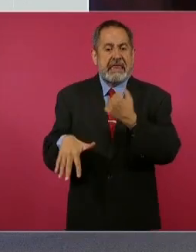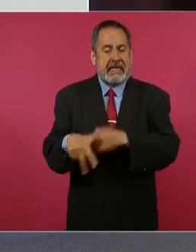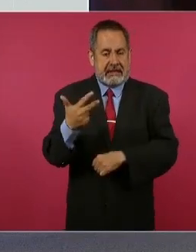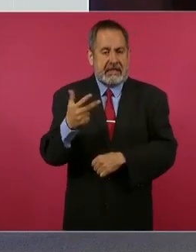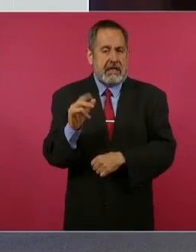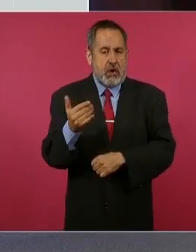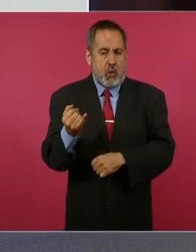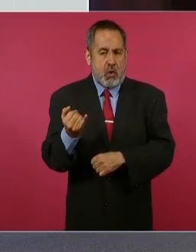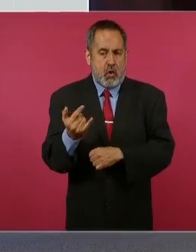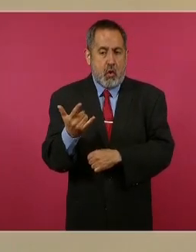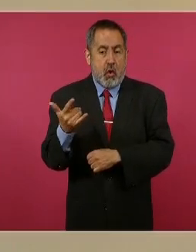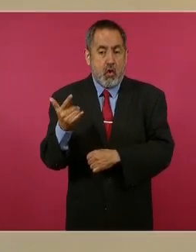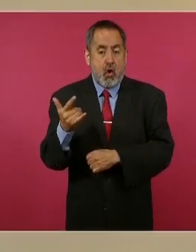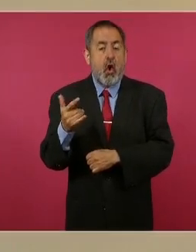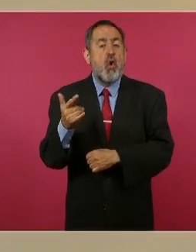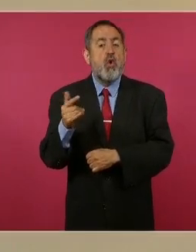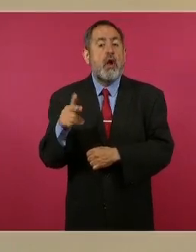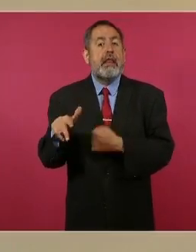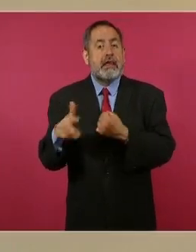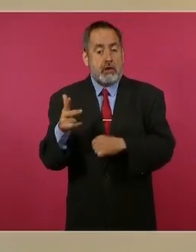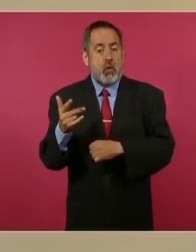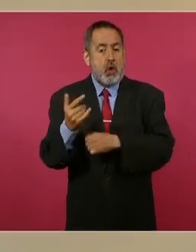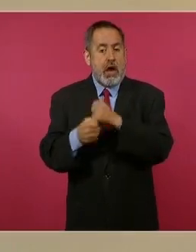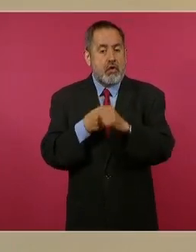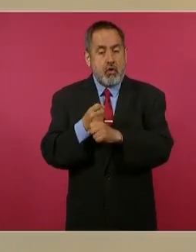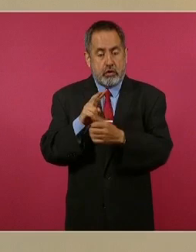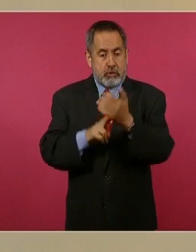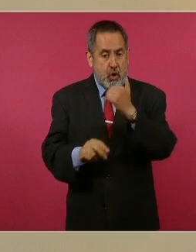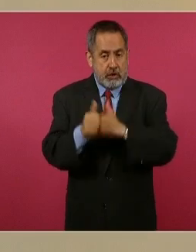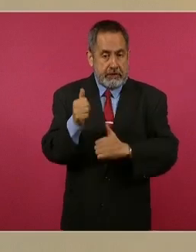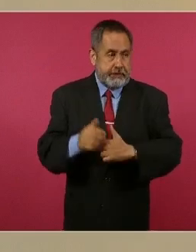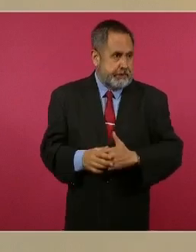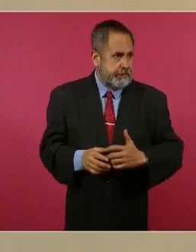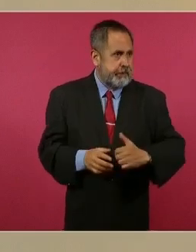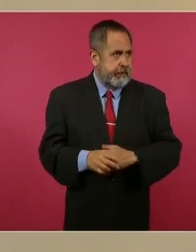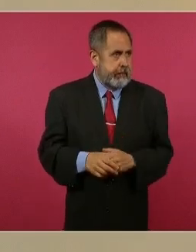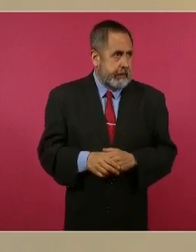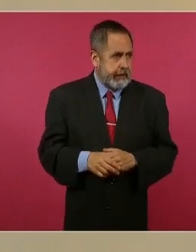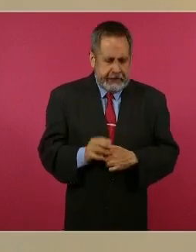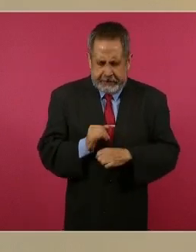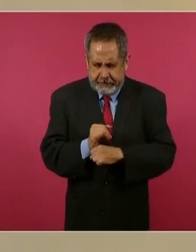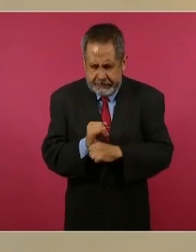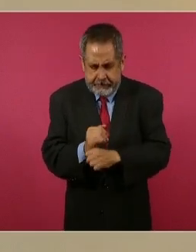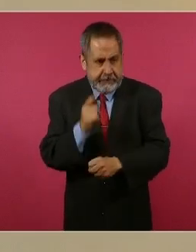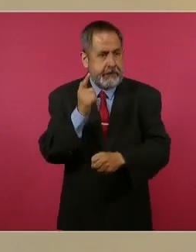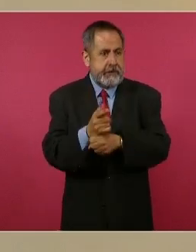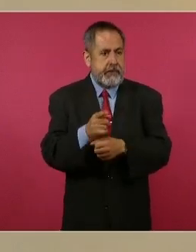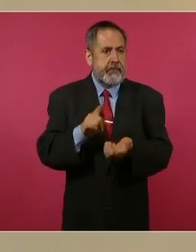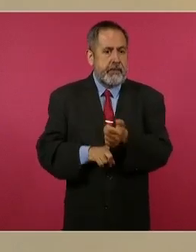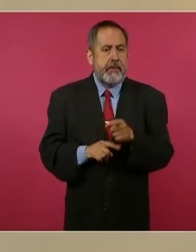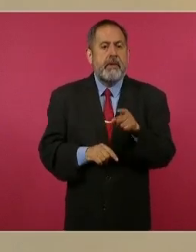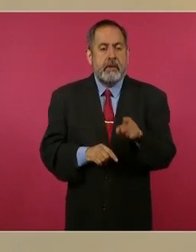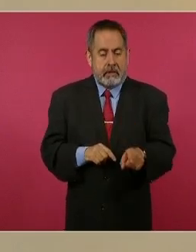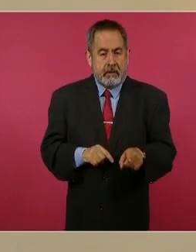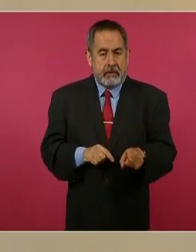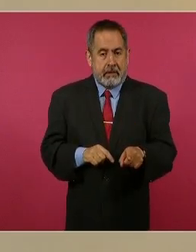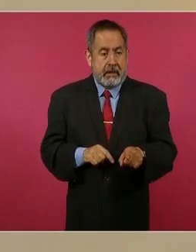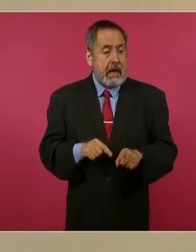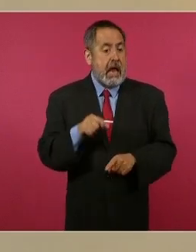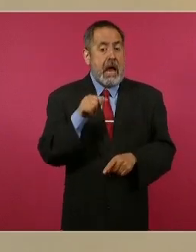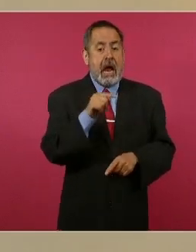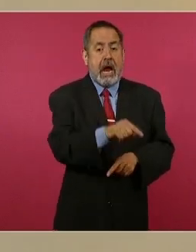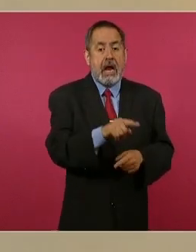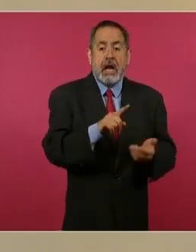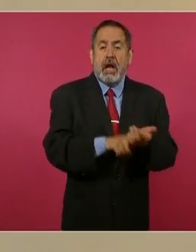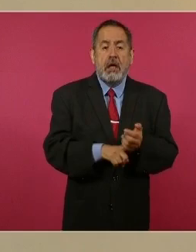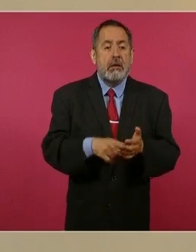julio del 2011. De acuerdo con las investigaciones, las víctimas y el hoy detenido se encontraba en un campo